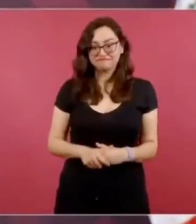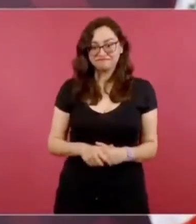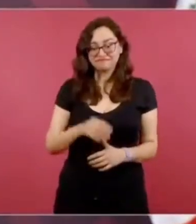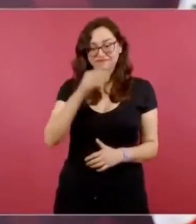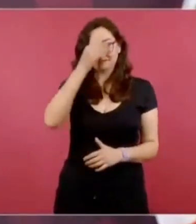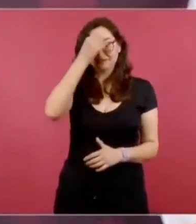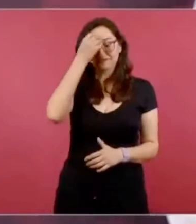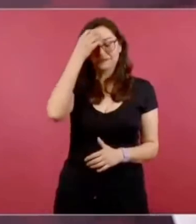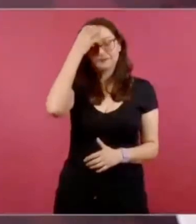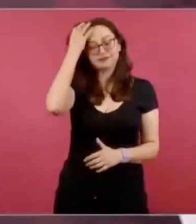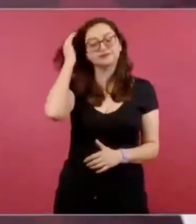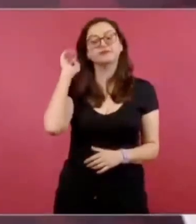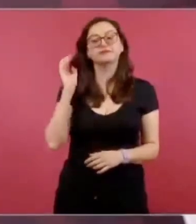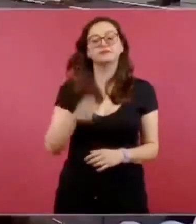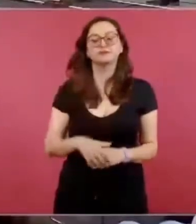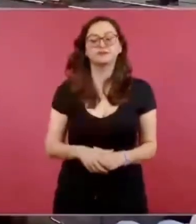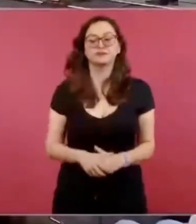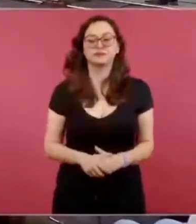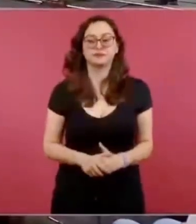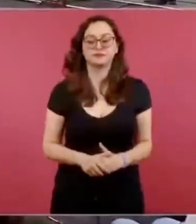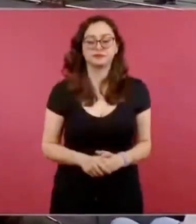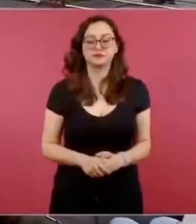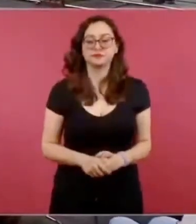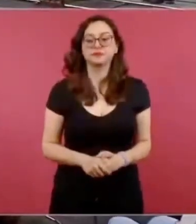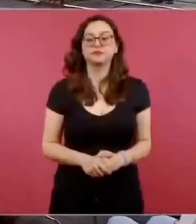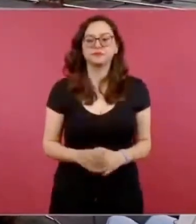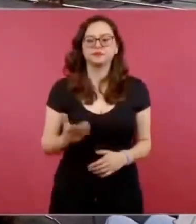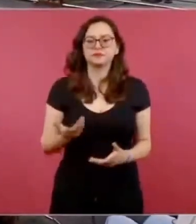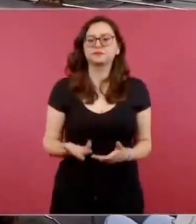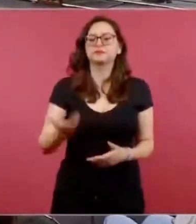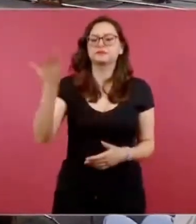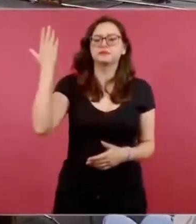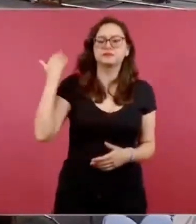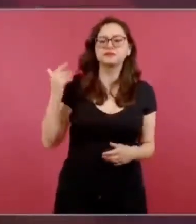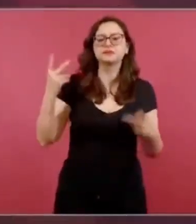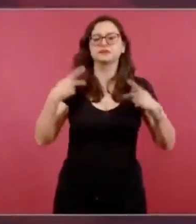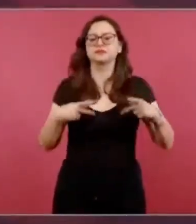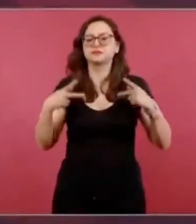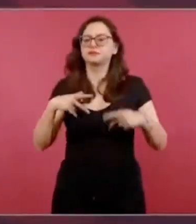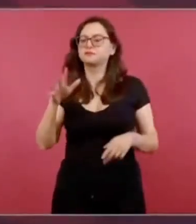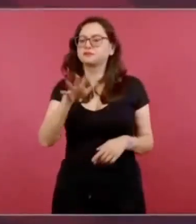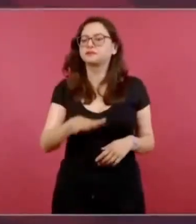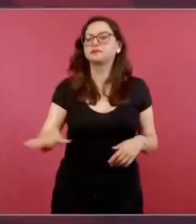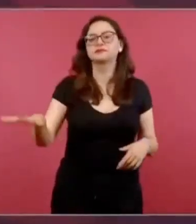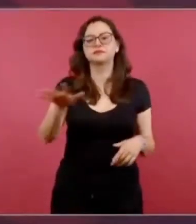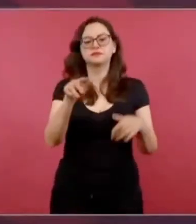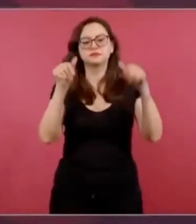¿Cuándo le llegaba algo a la gente o volteaban a ver al pueblo?